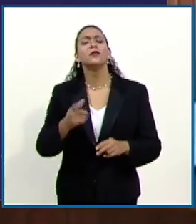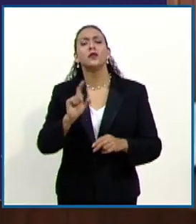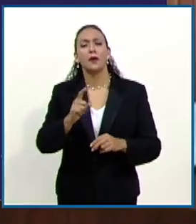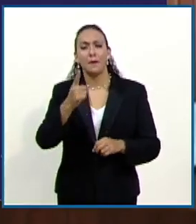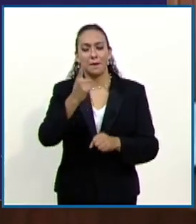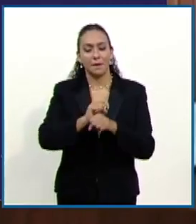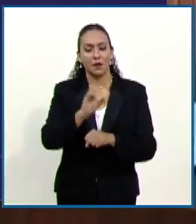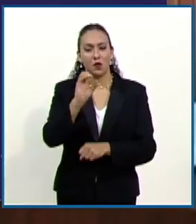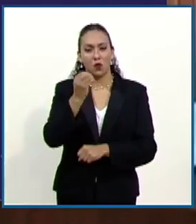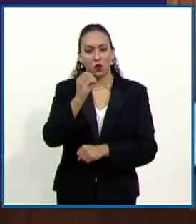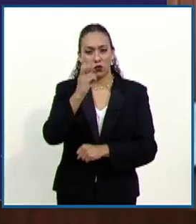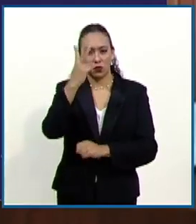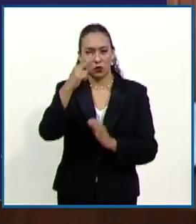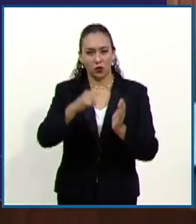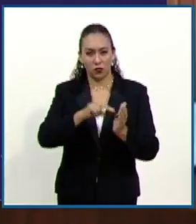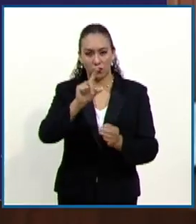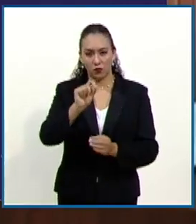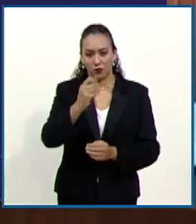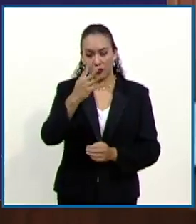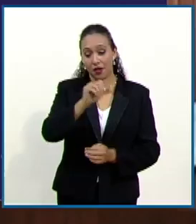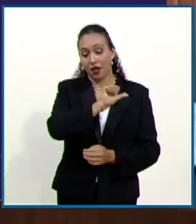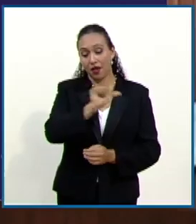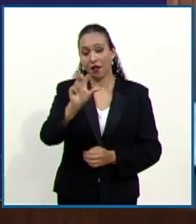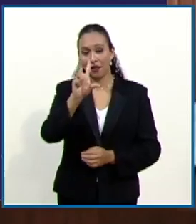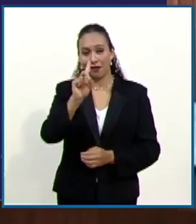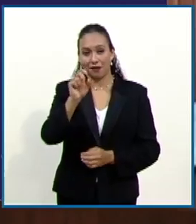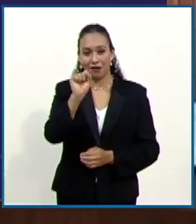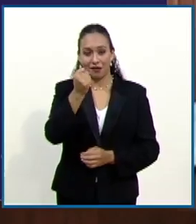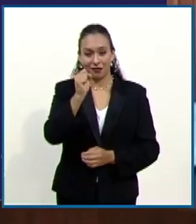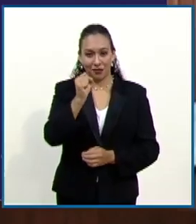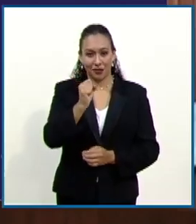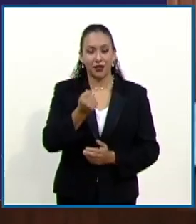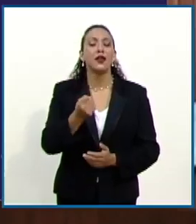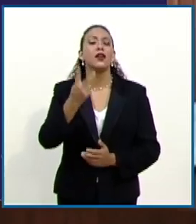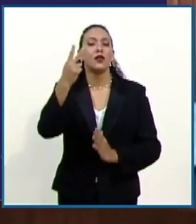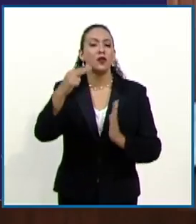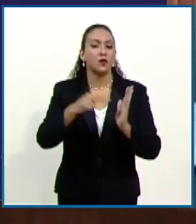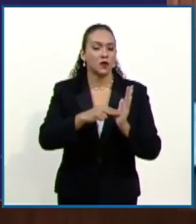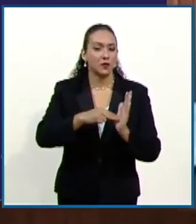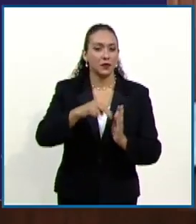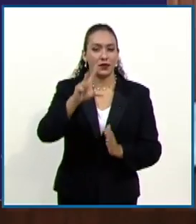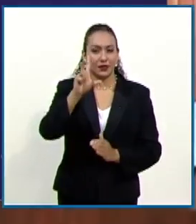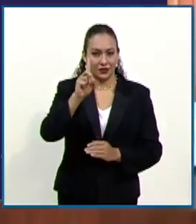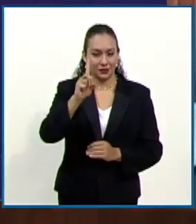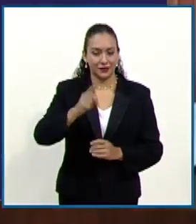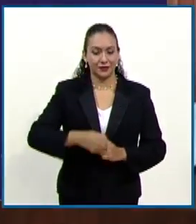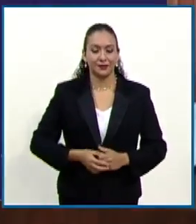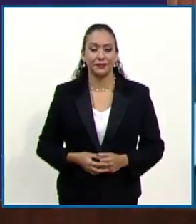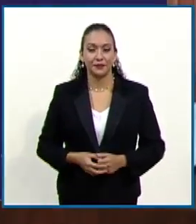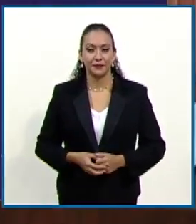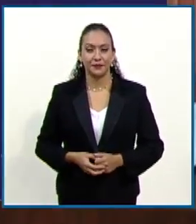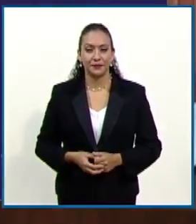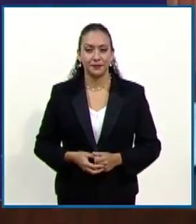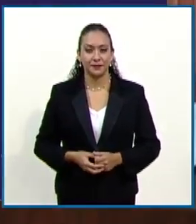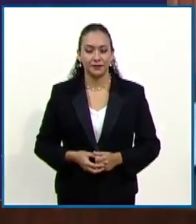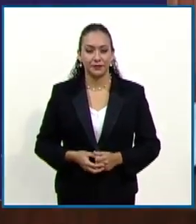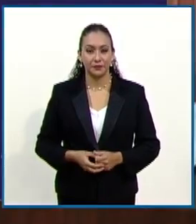de 2024 al 30 de septiembre de 2030.